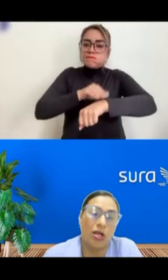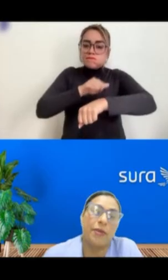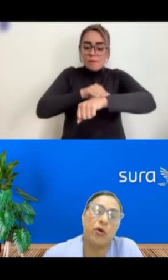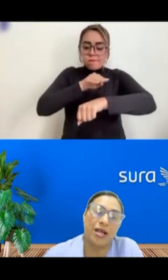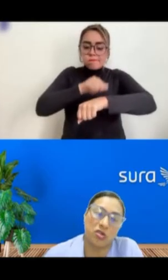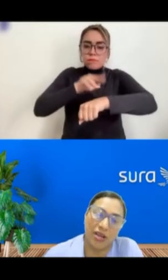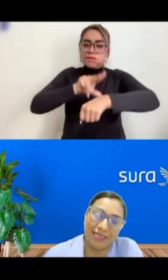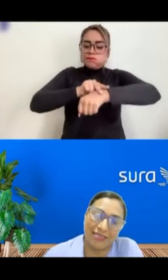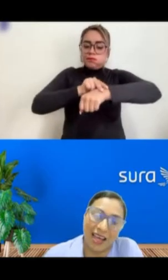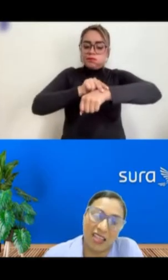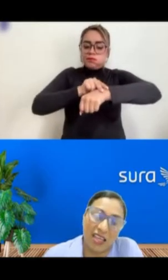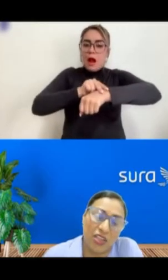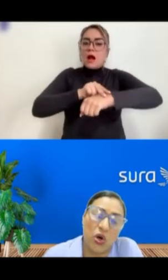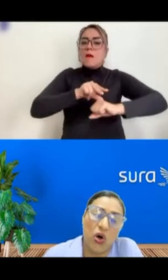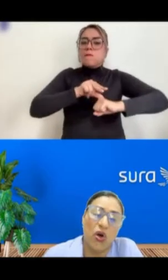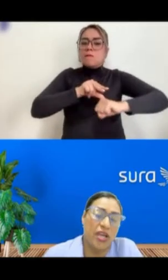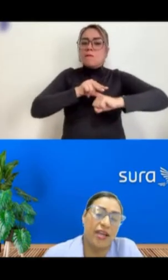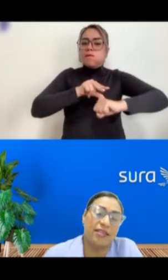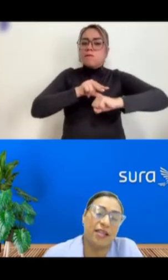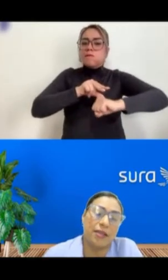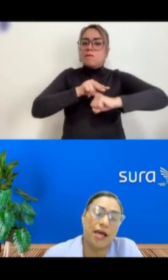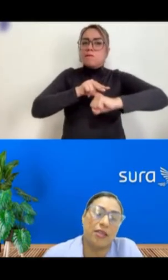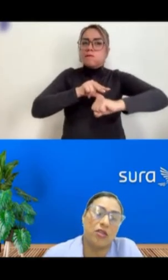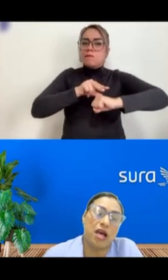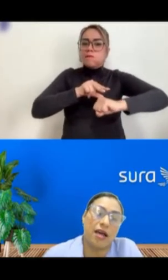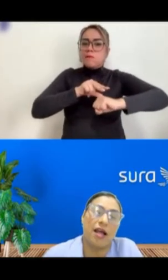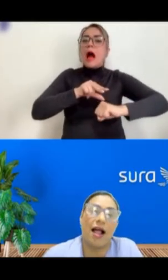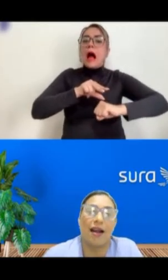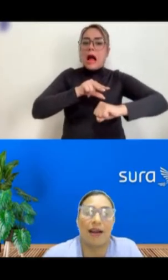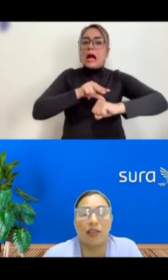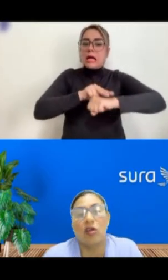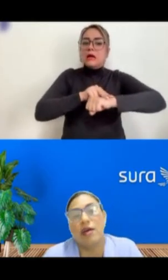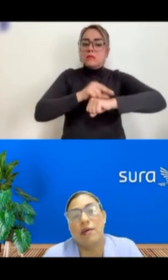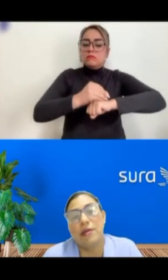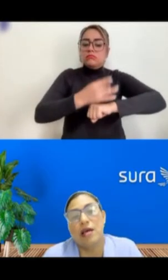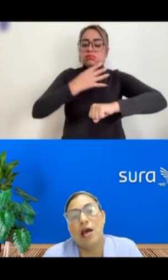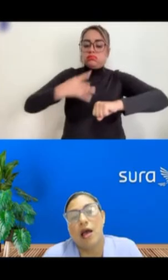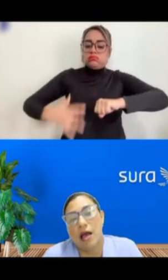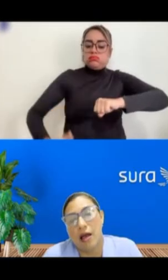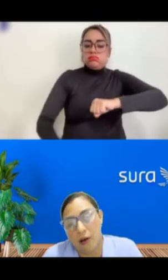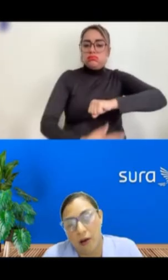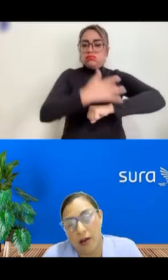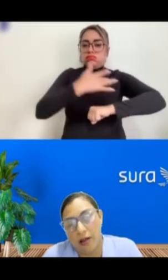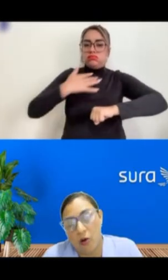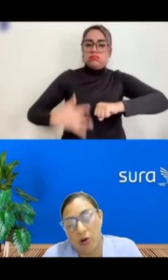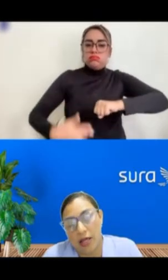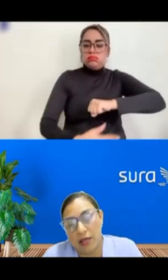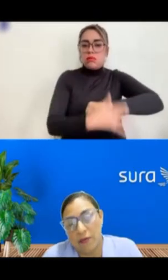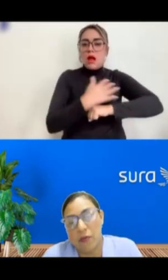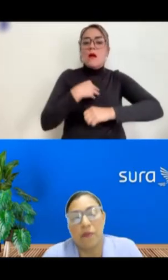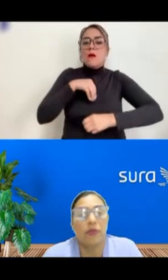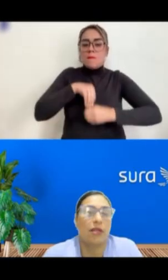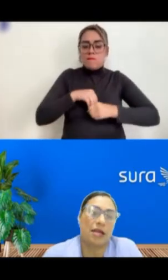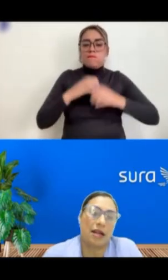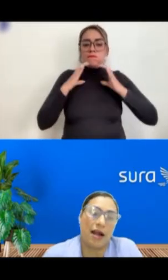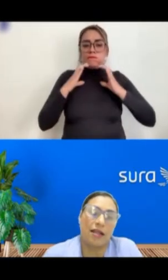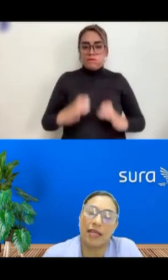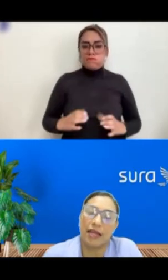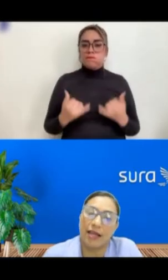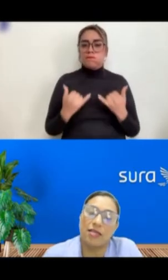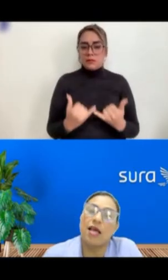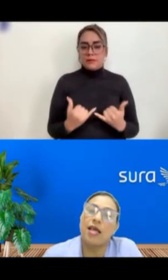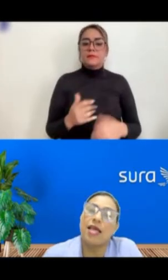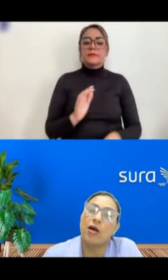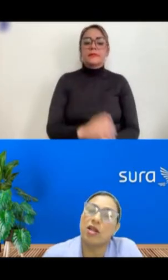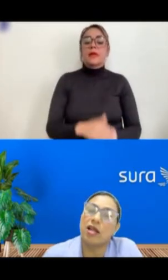arteria me está indicando que mi corazón está latiendo y que está mandando sangre al resto de mis organismos, ya sean